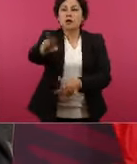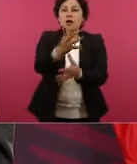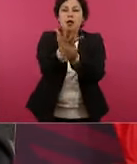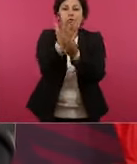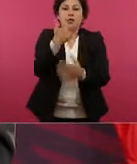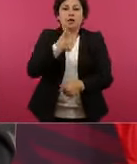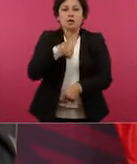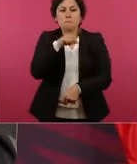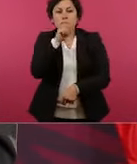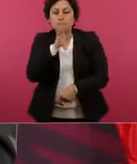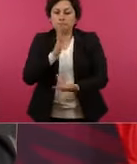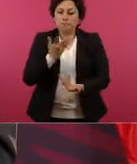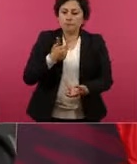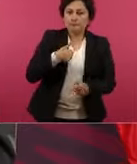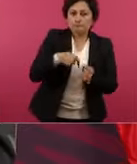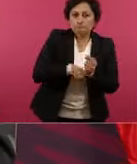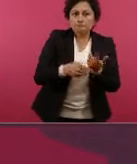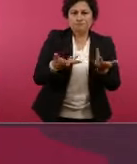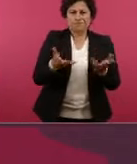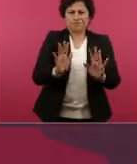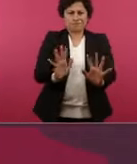quedamos callados,